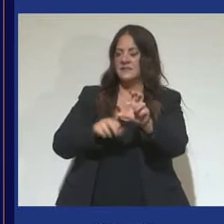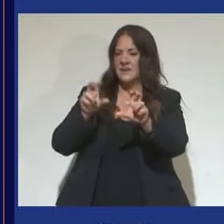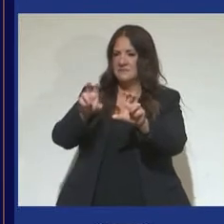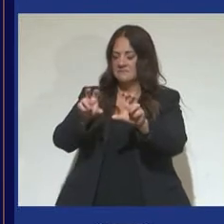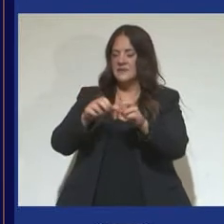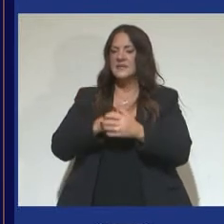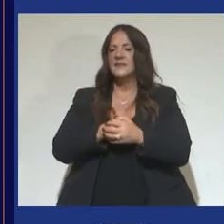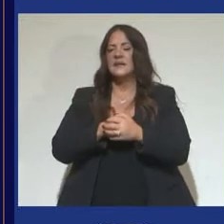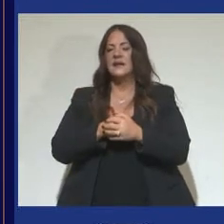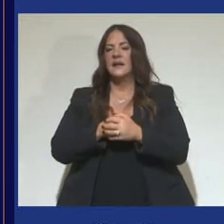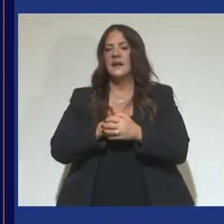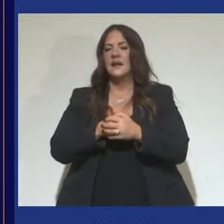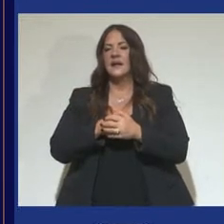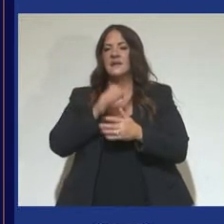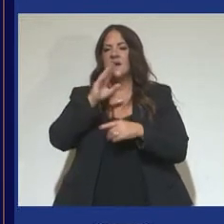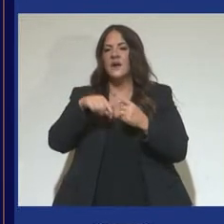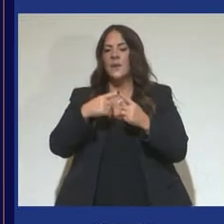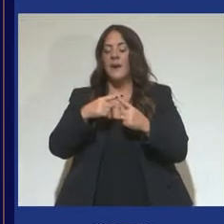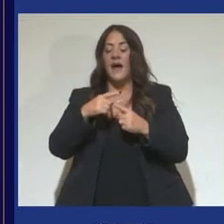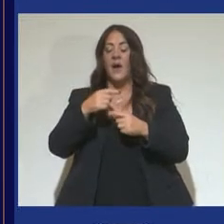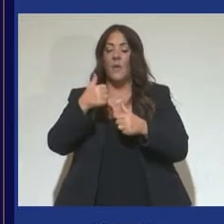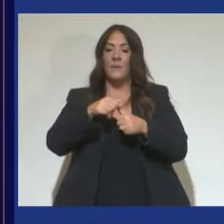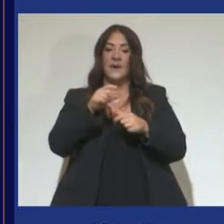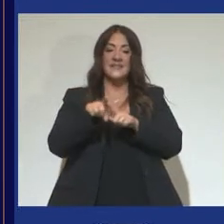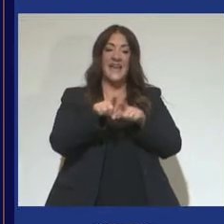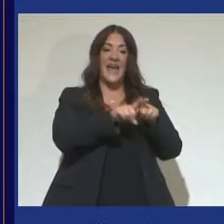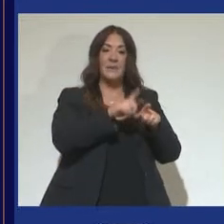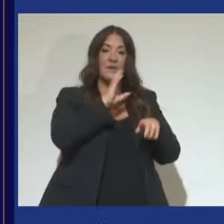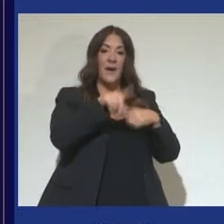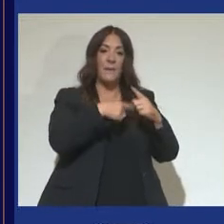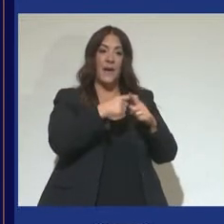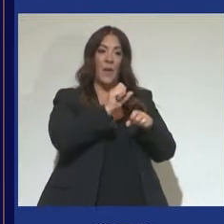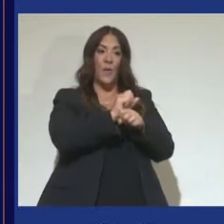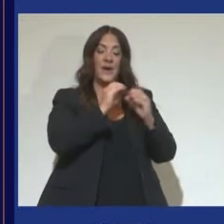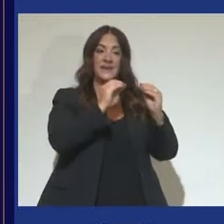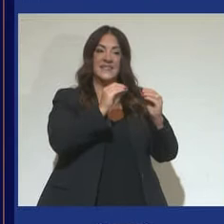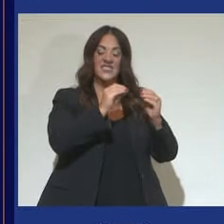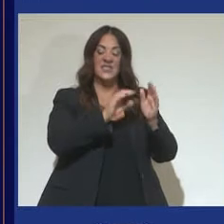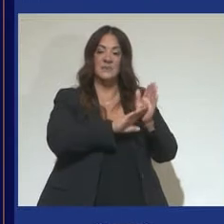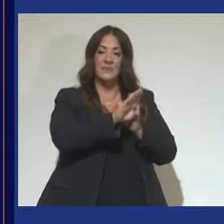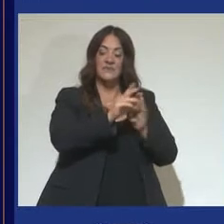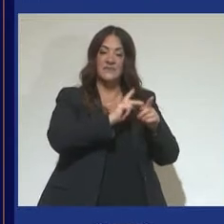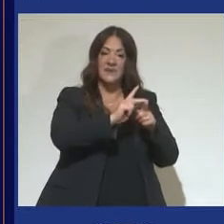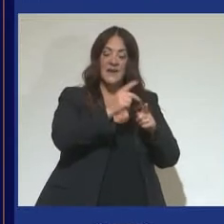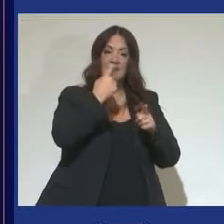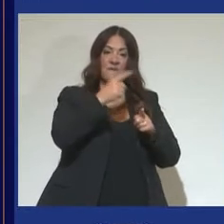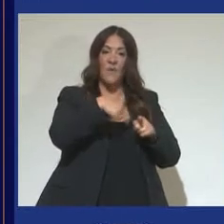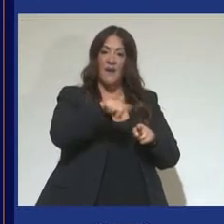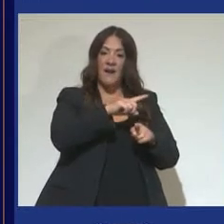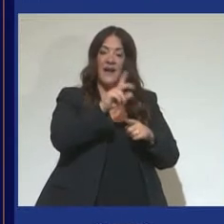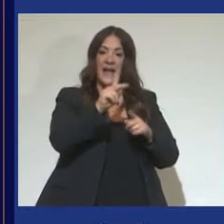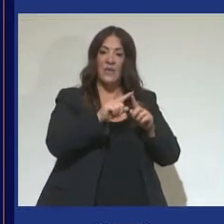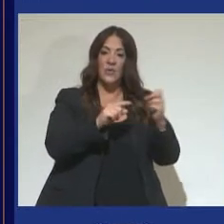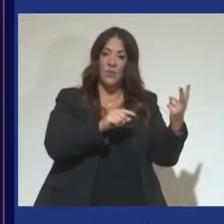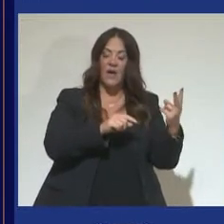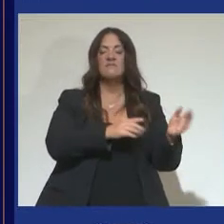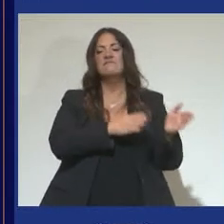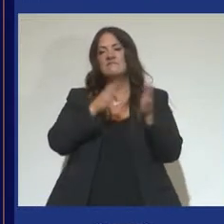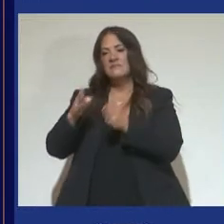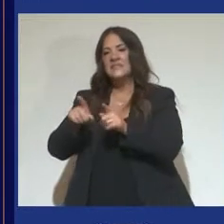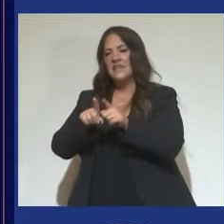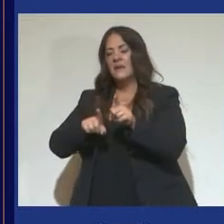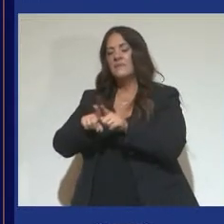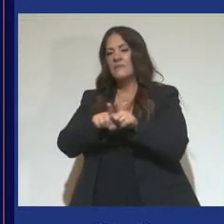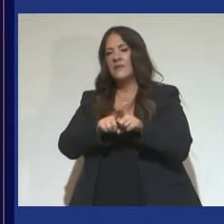los proyectos que mencioné para ayudar a estudiantes de kindergarten hasta el doceavo grado también ayuda